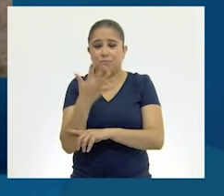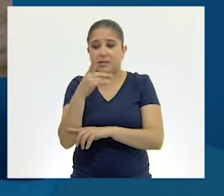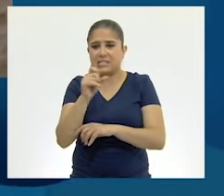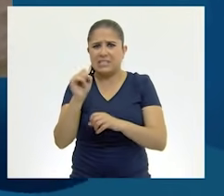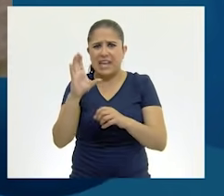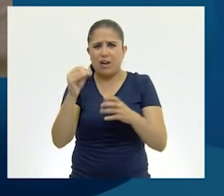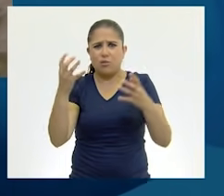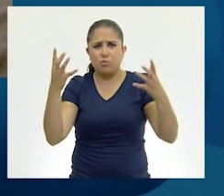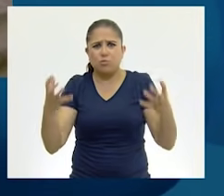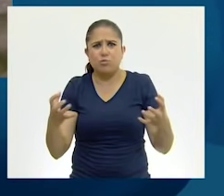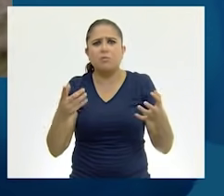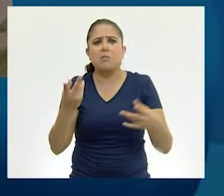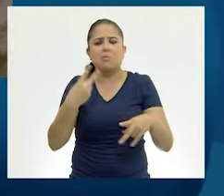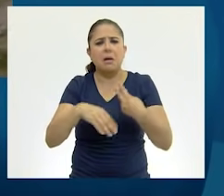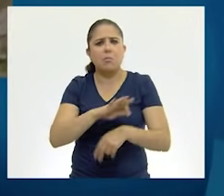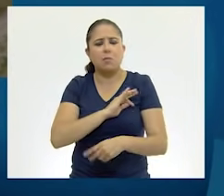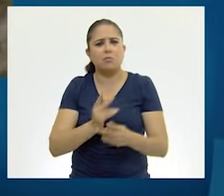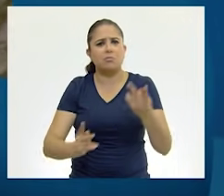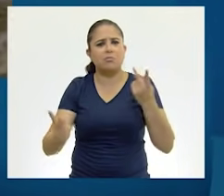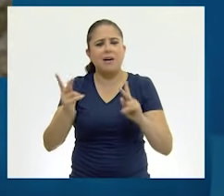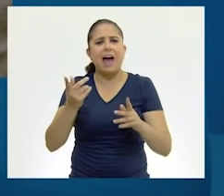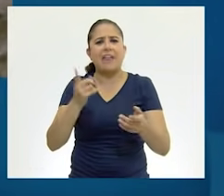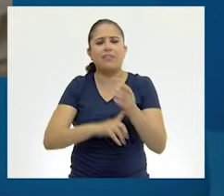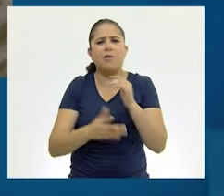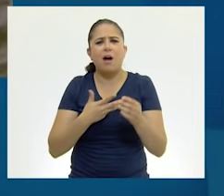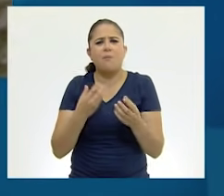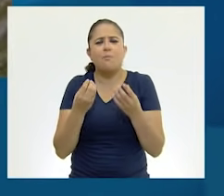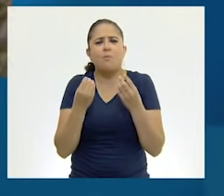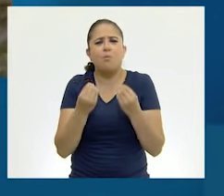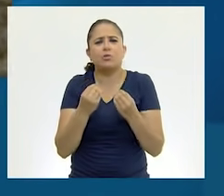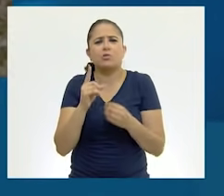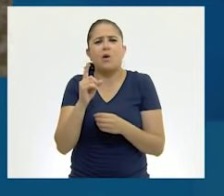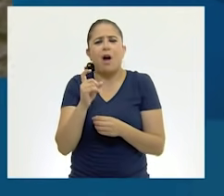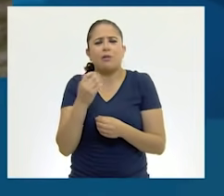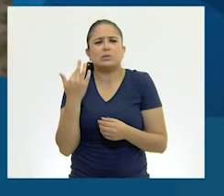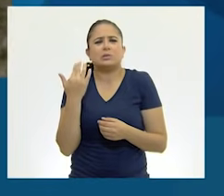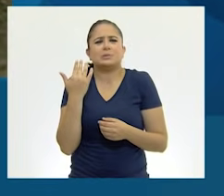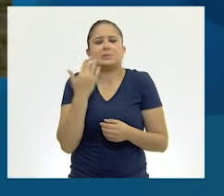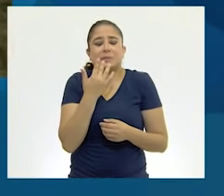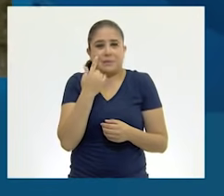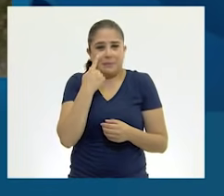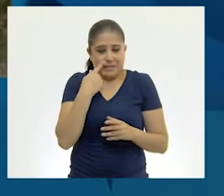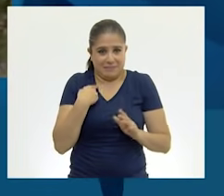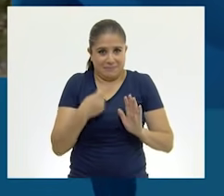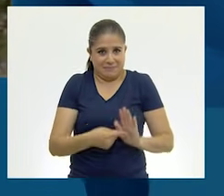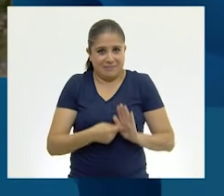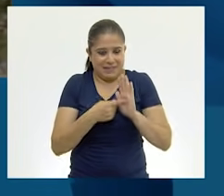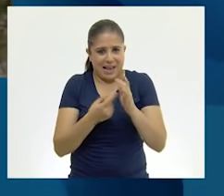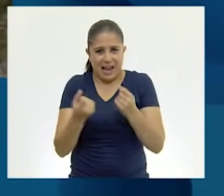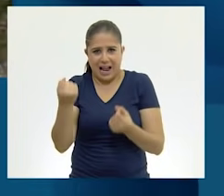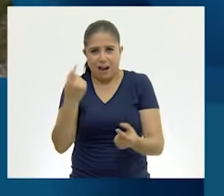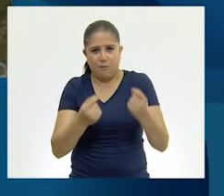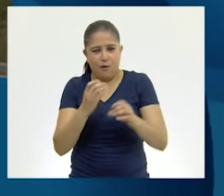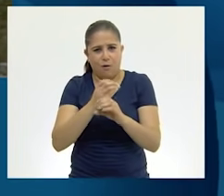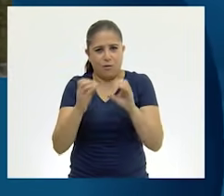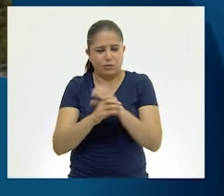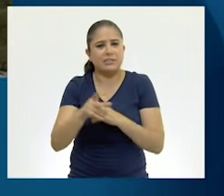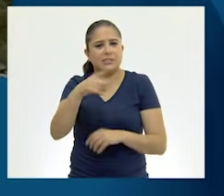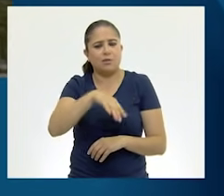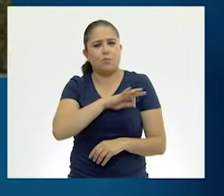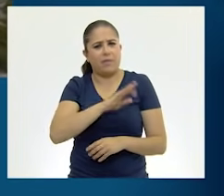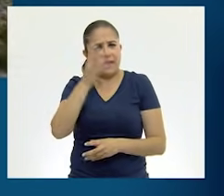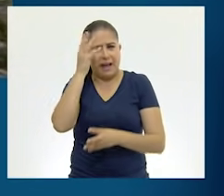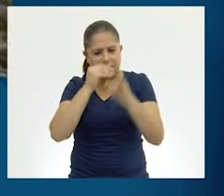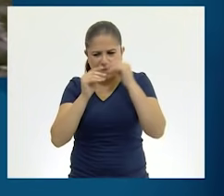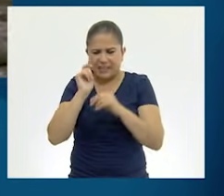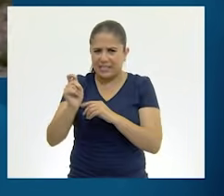seco, son muy jugosos. Te voy a enseñar algunas de las cosas que podemos obtener de